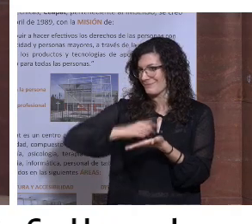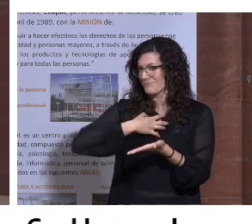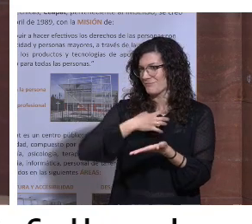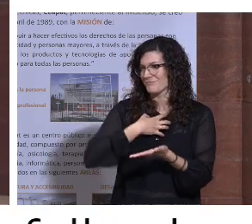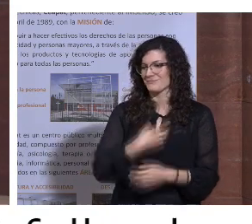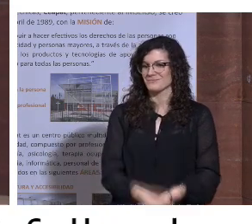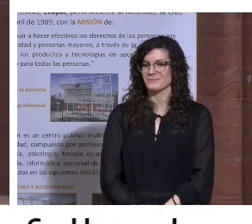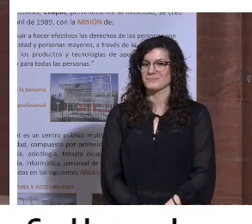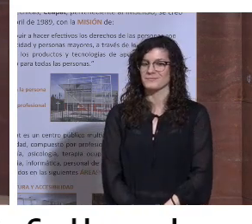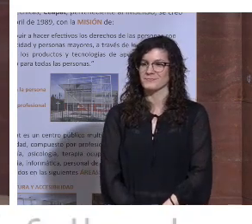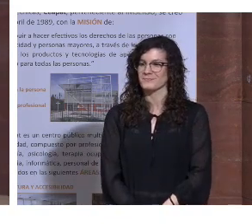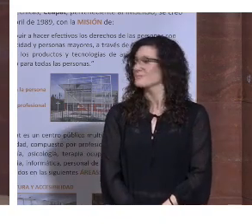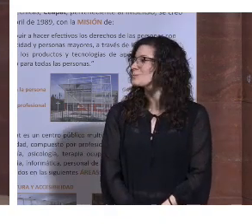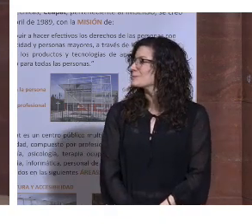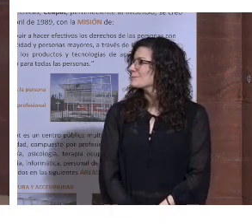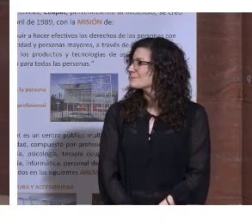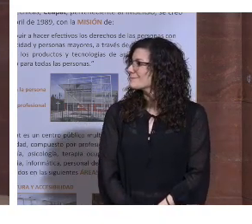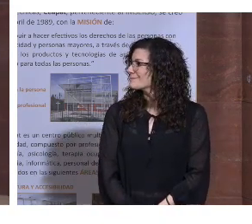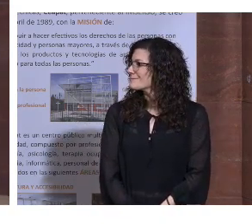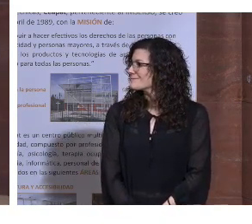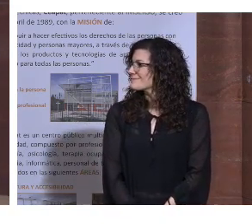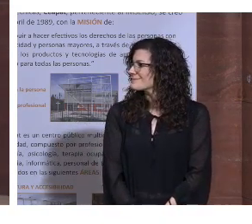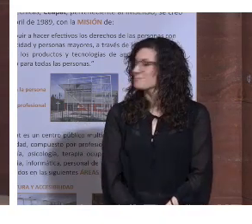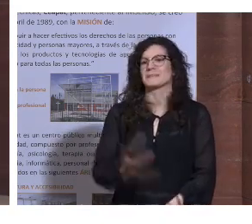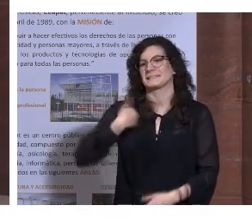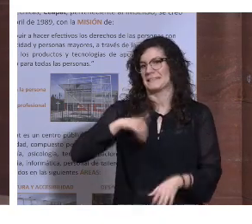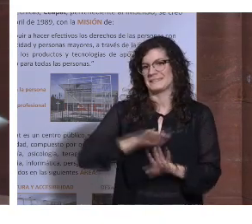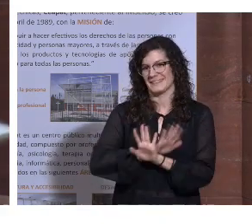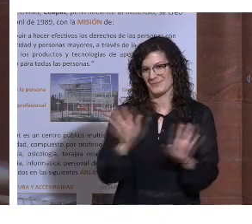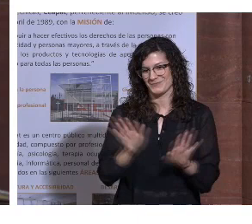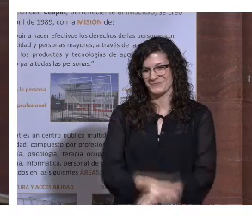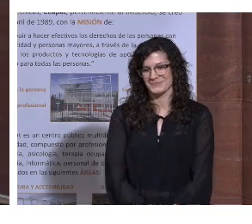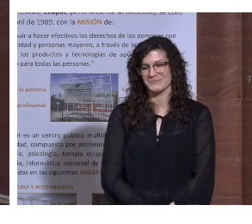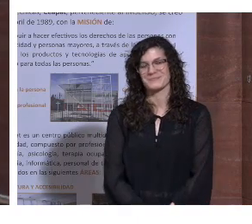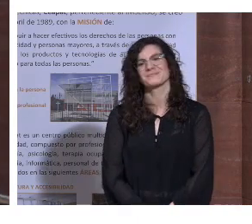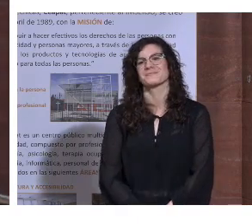¿No te va a dejar firmar? De verdad. Ya está. Tres.